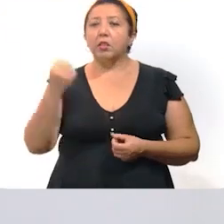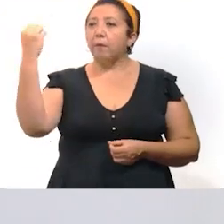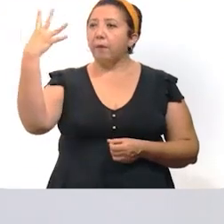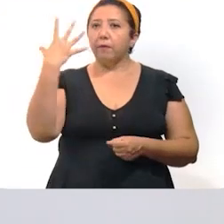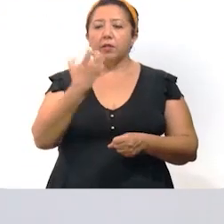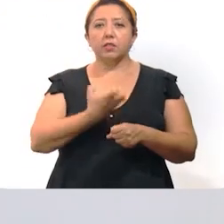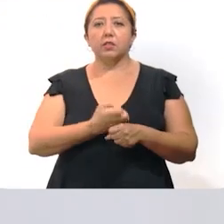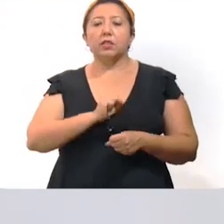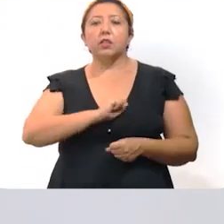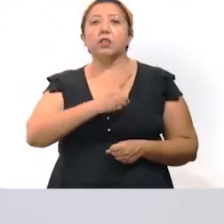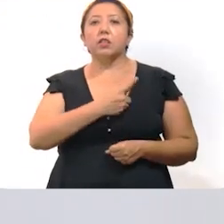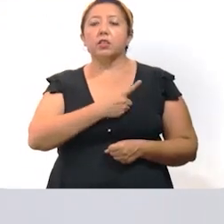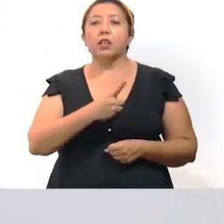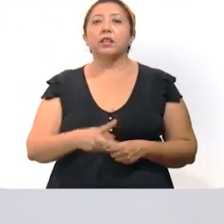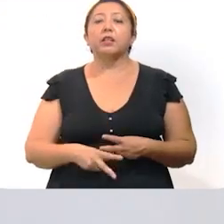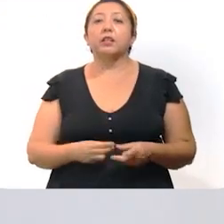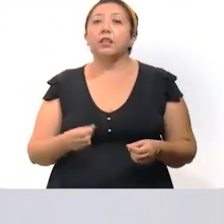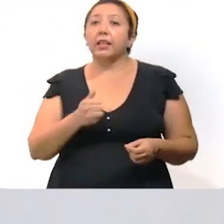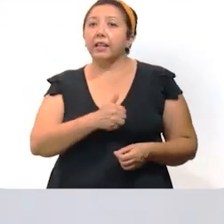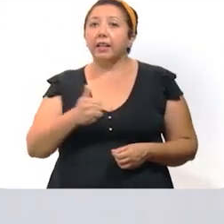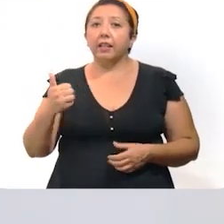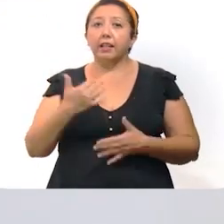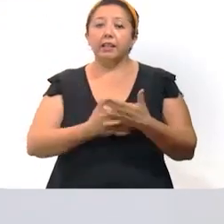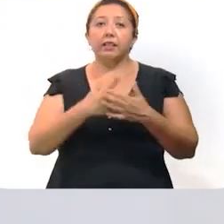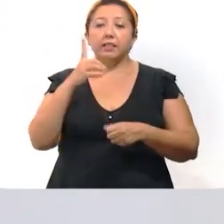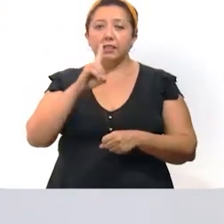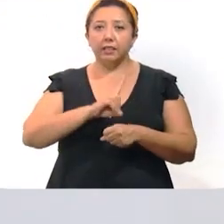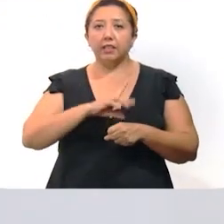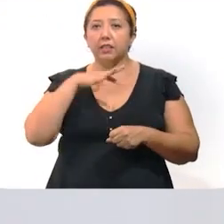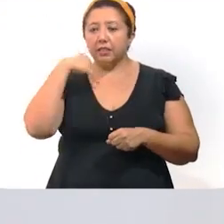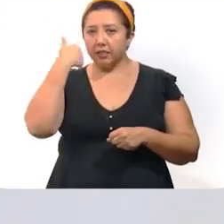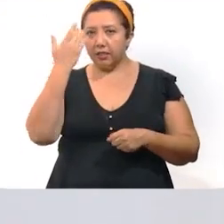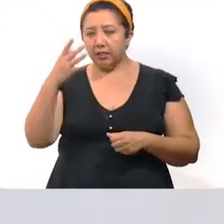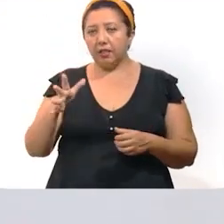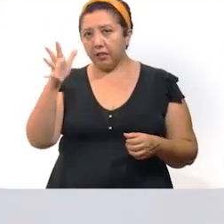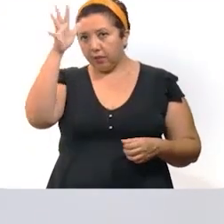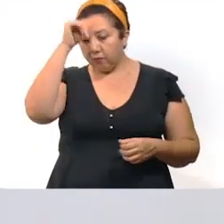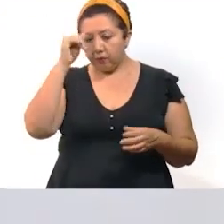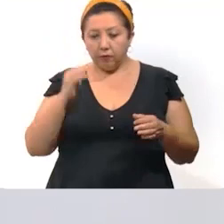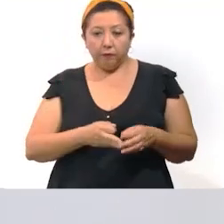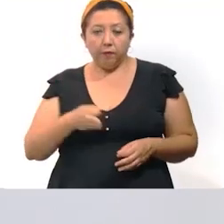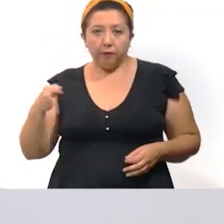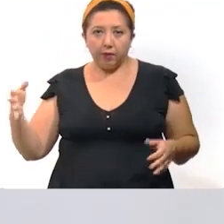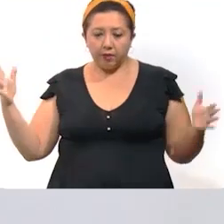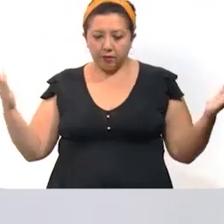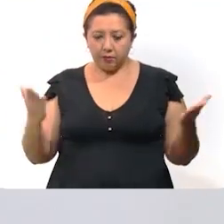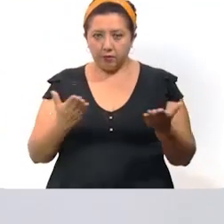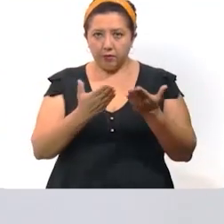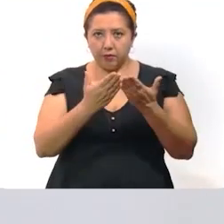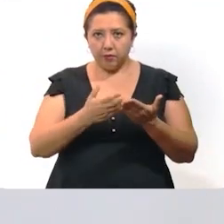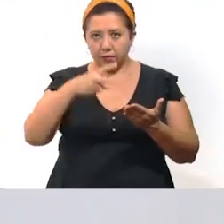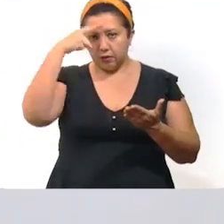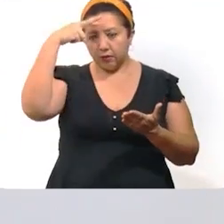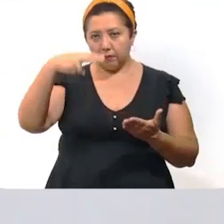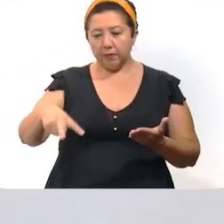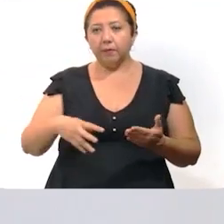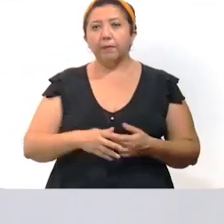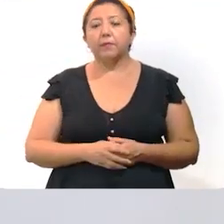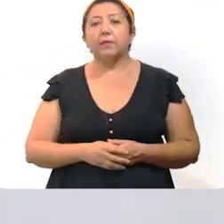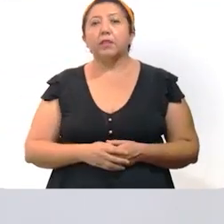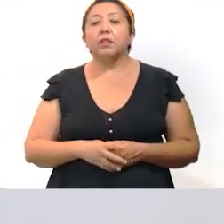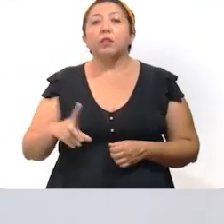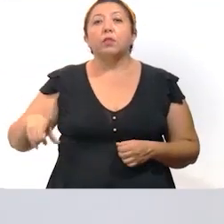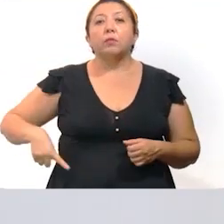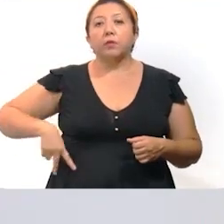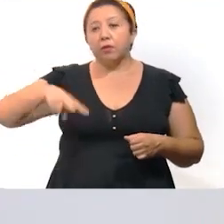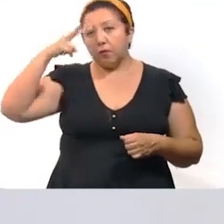semáforo estatal de salud se va a dar a conocer cada 15 días con la finalidad de homologar fechas de presentación con el semáforo quincenal